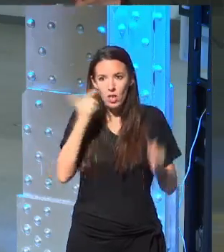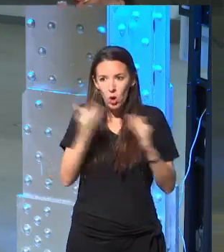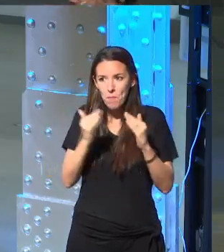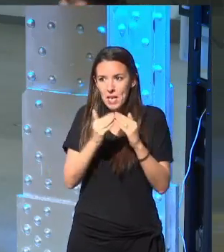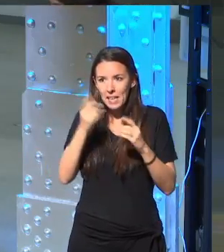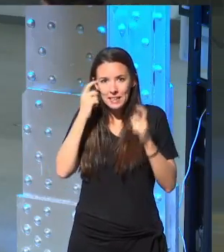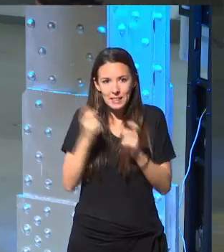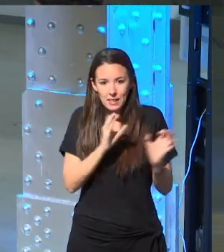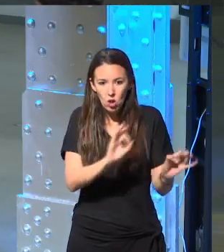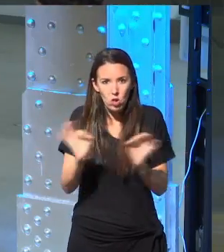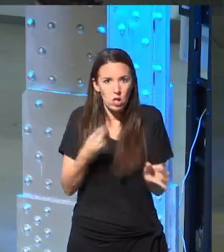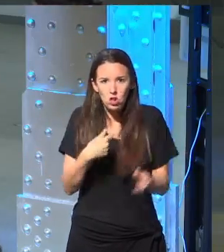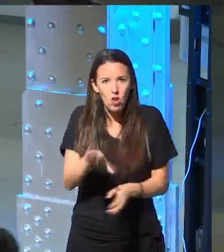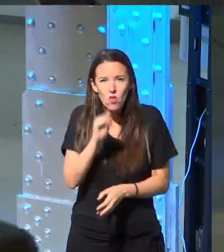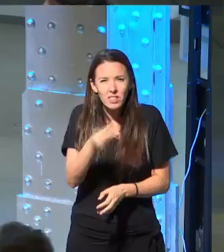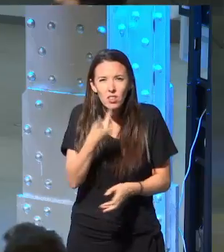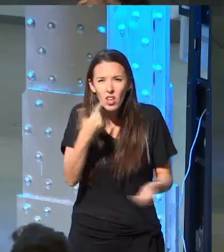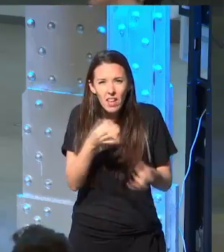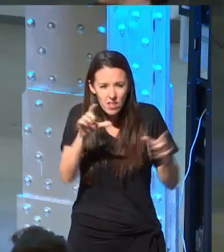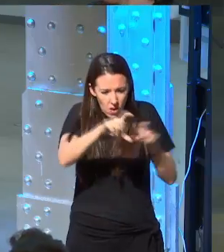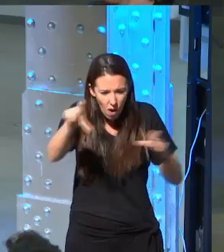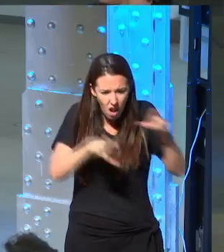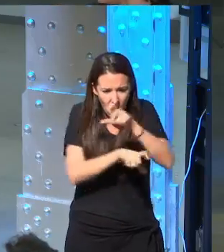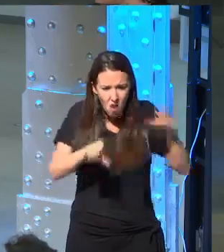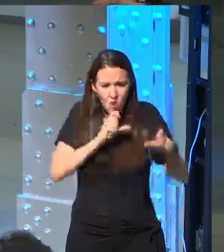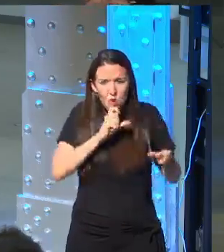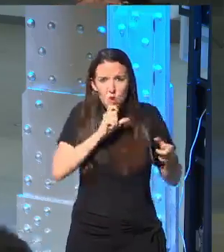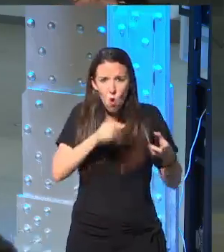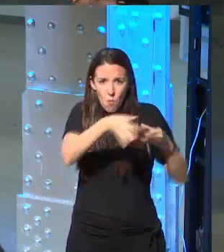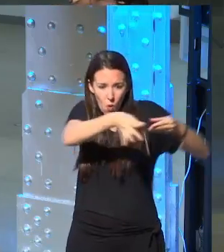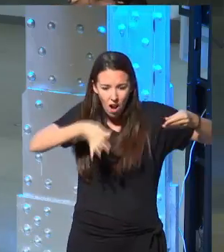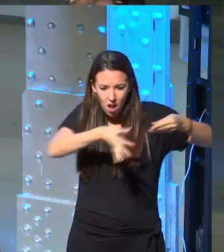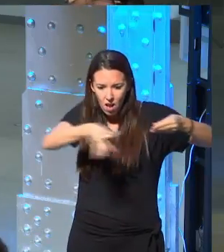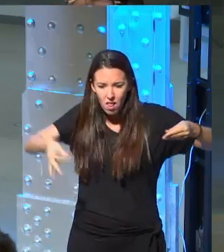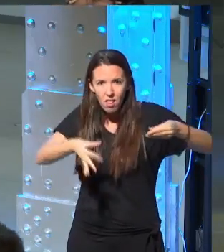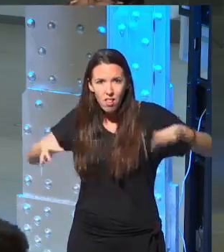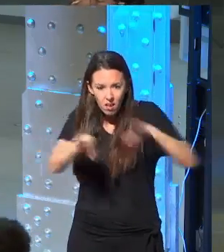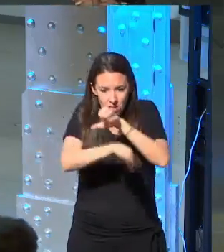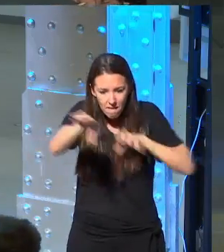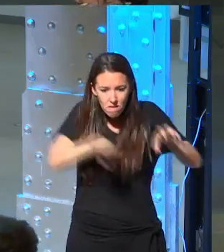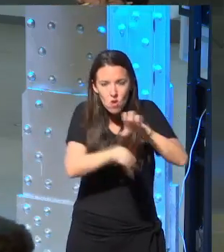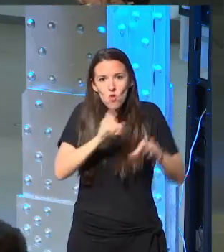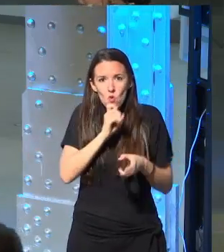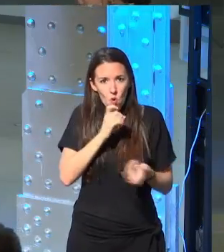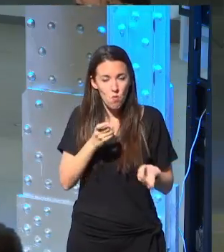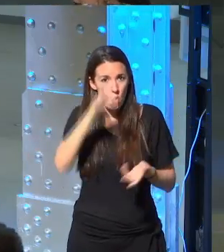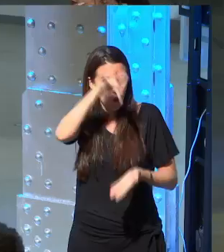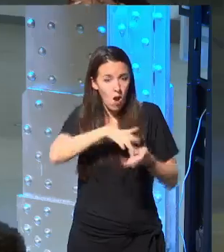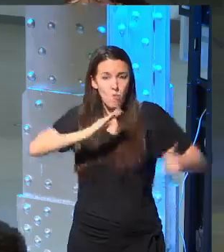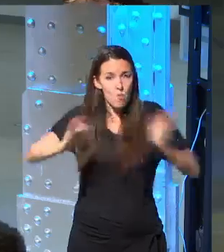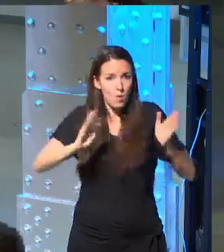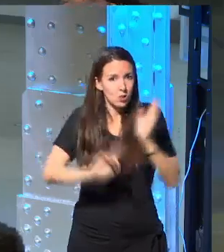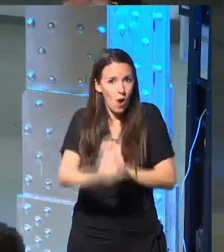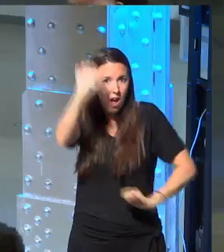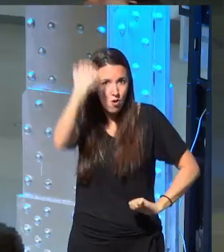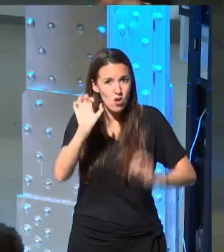intentando ordenarlo, en plan, vale, ¿ah, sí? No entiendo lo que pone. O sea, me sentía como súper estúpida. El primer puzzle para ti es el momento, claro.